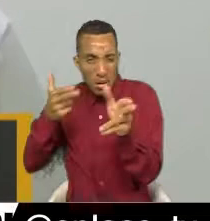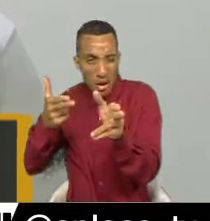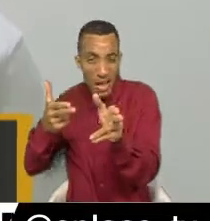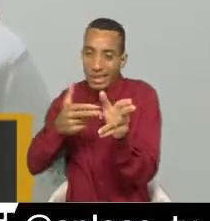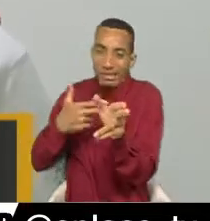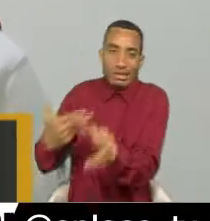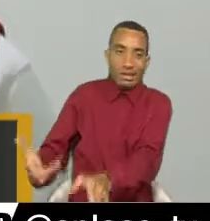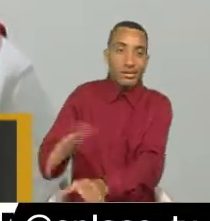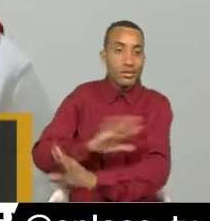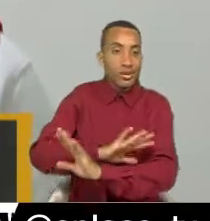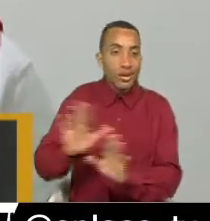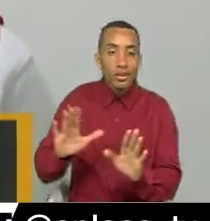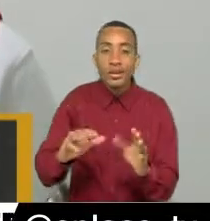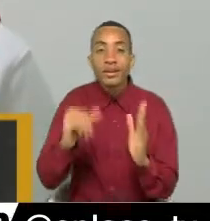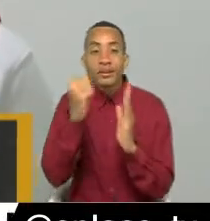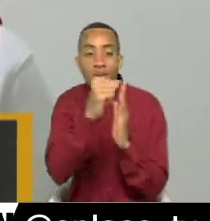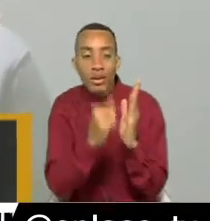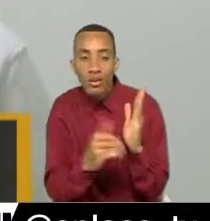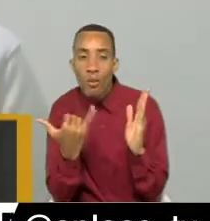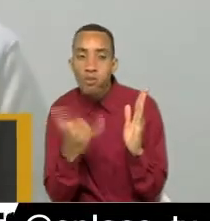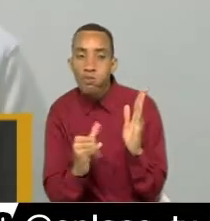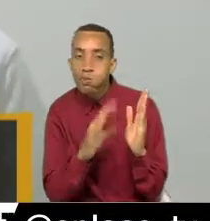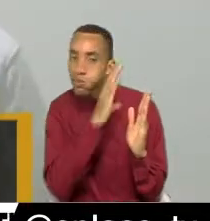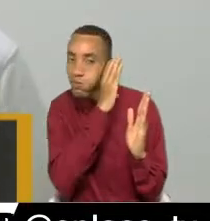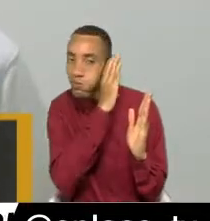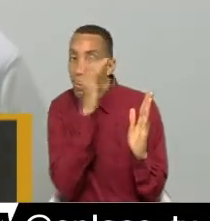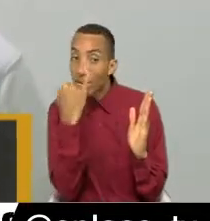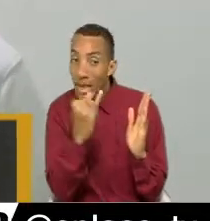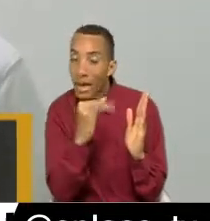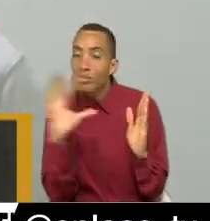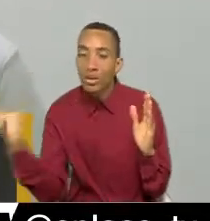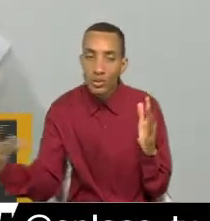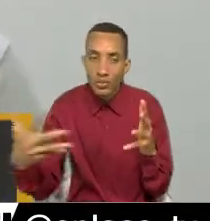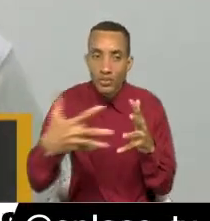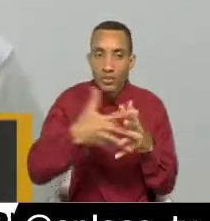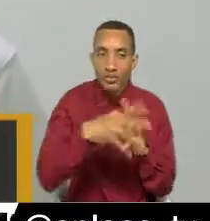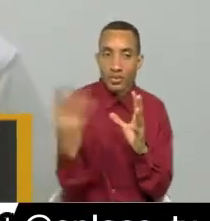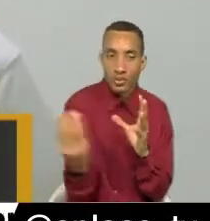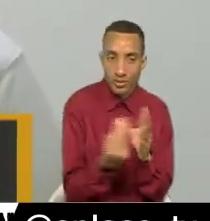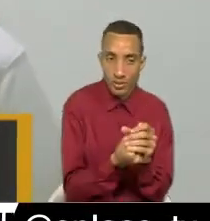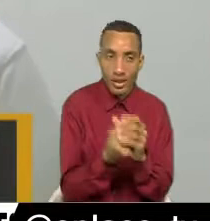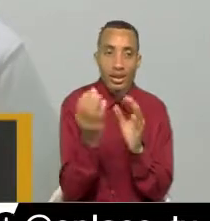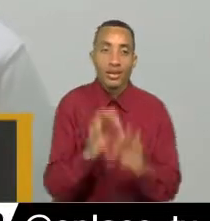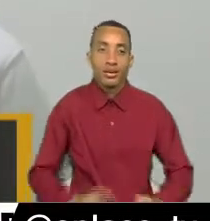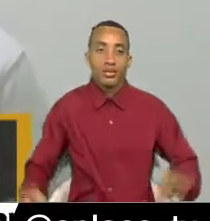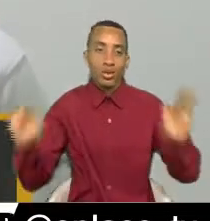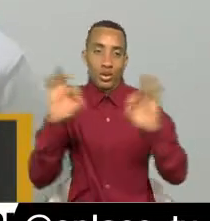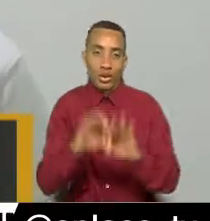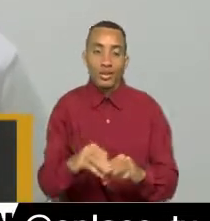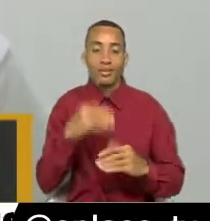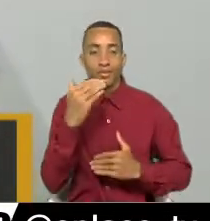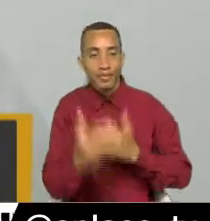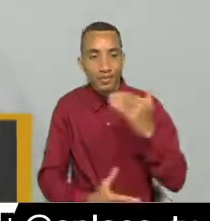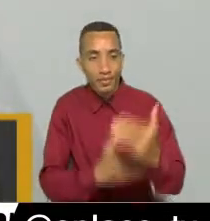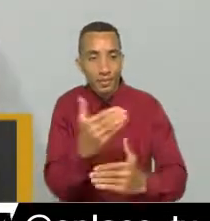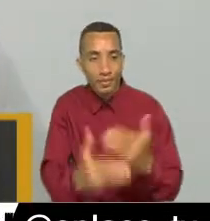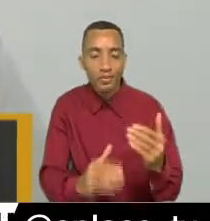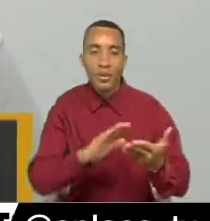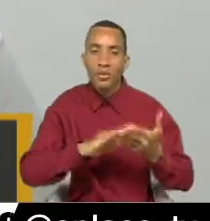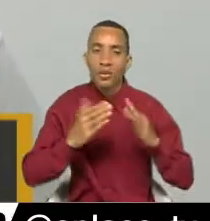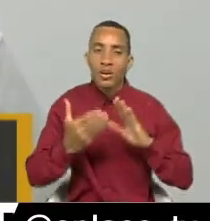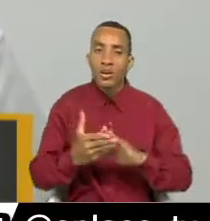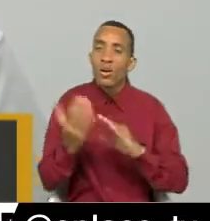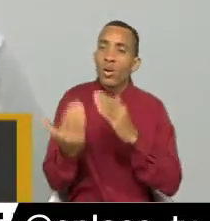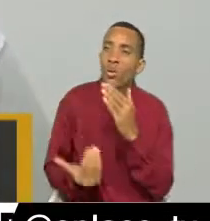incluirlos en los diferentes programas que ya existen, que ya están, que pueda haber la inclusión, que es lo que deseamos para un proceso de paz, más que crear